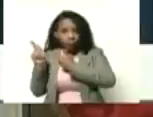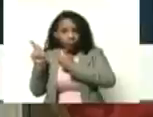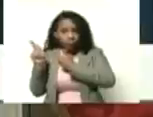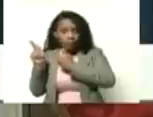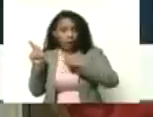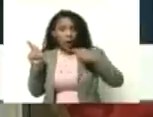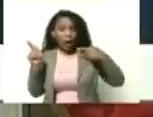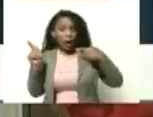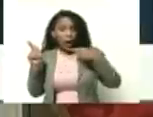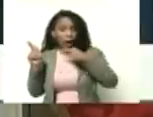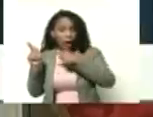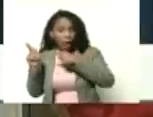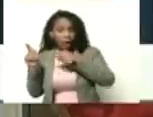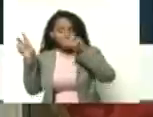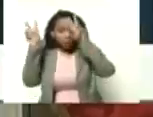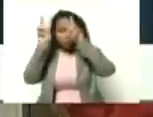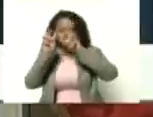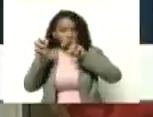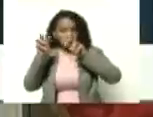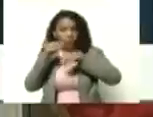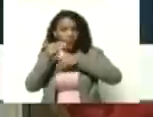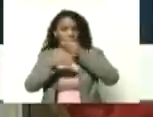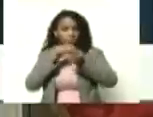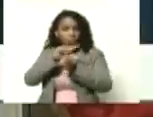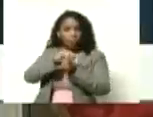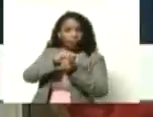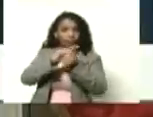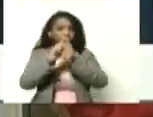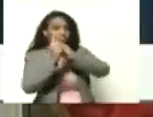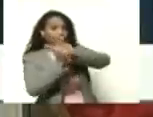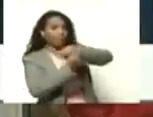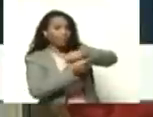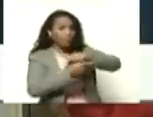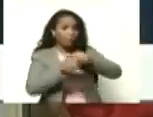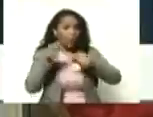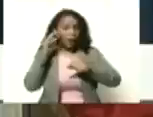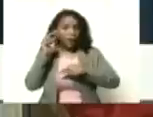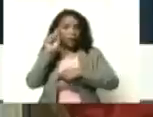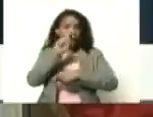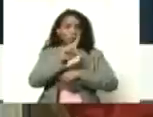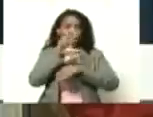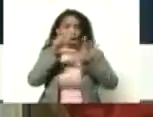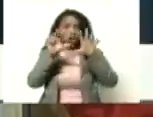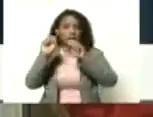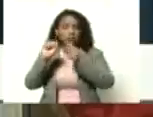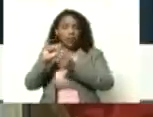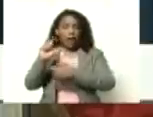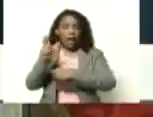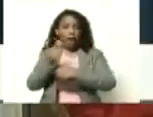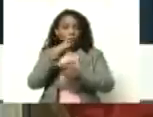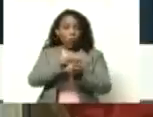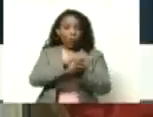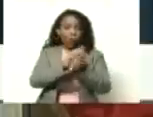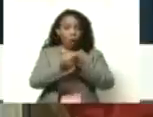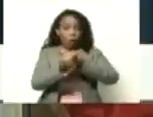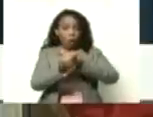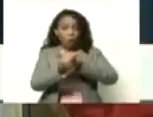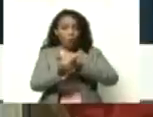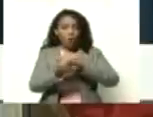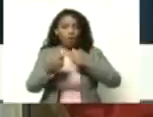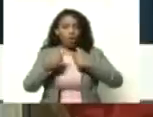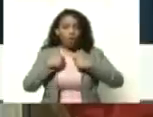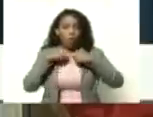esta investigación cobró un giro de 180 grados y estoy